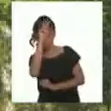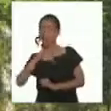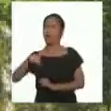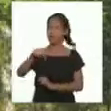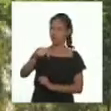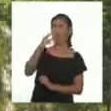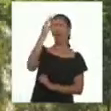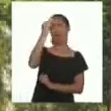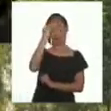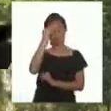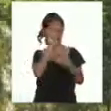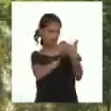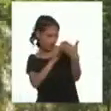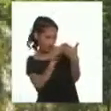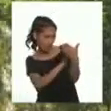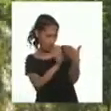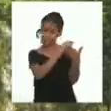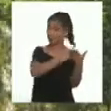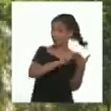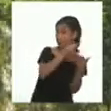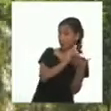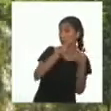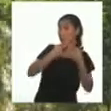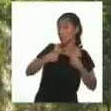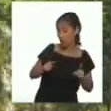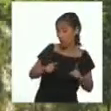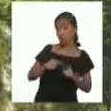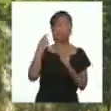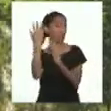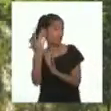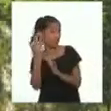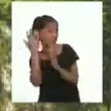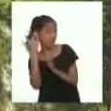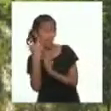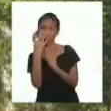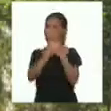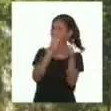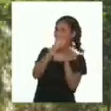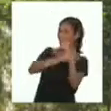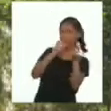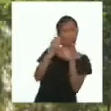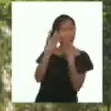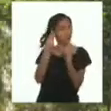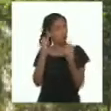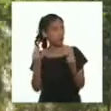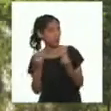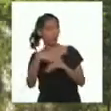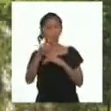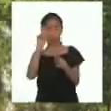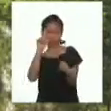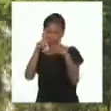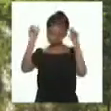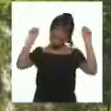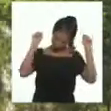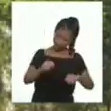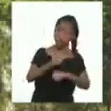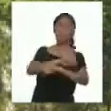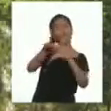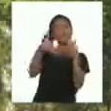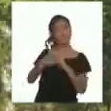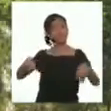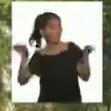peruanos supieran leer y escribir. Pero se tuvo que esperar muchos años para que este sueño se haga